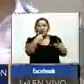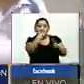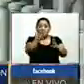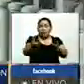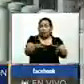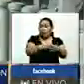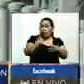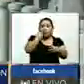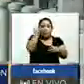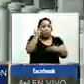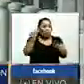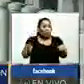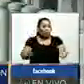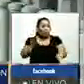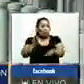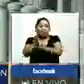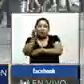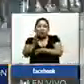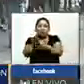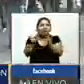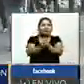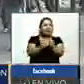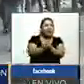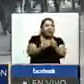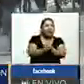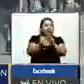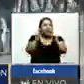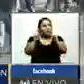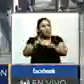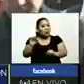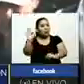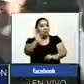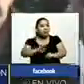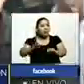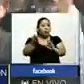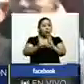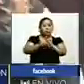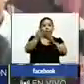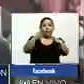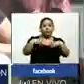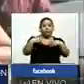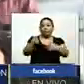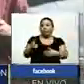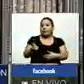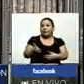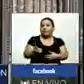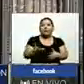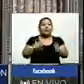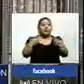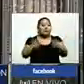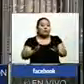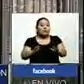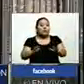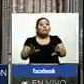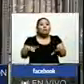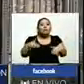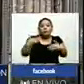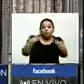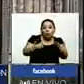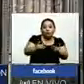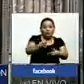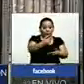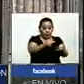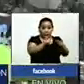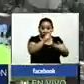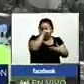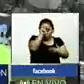dificulta tener acceso a oportunidades que les permitan mejorar su condición socioeconómica, ya sea por medio de un